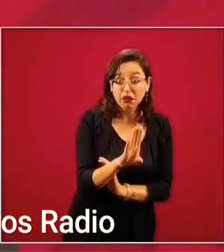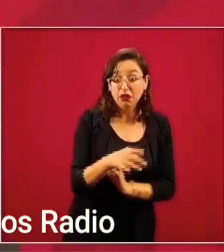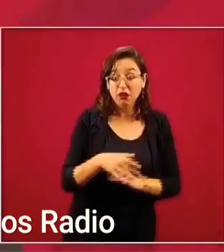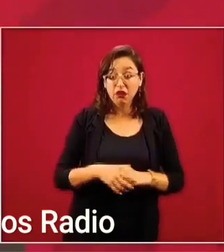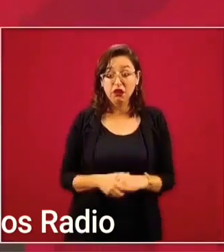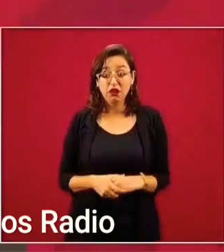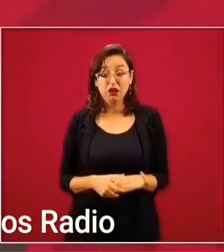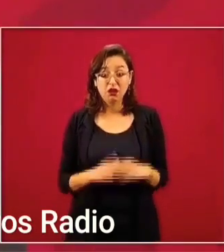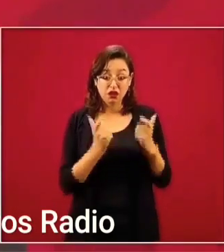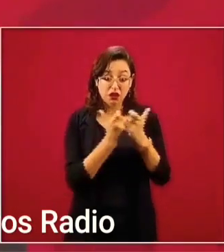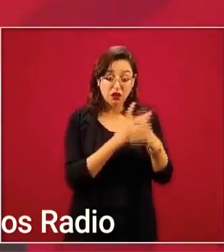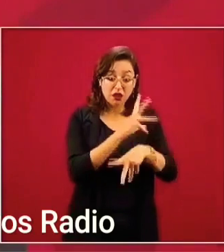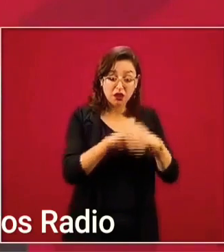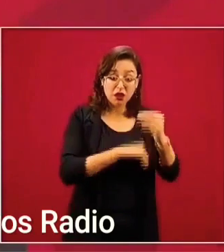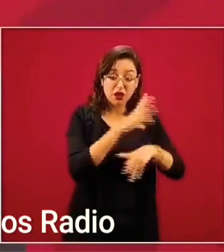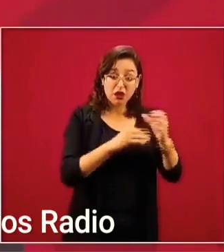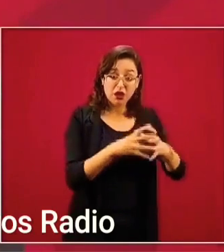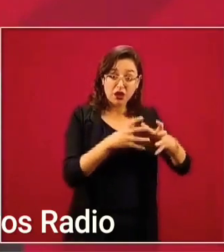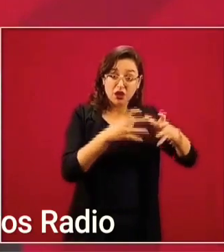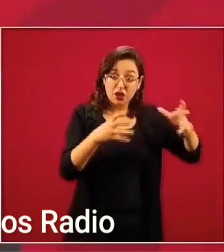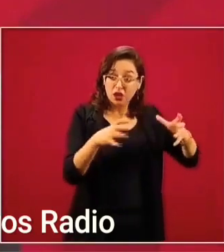del mero crecimiento económico?